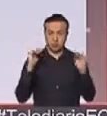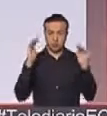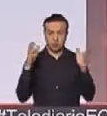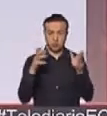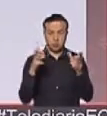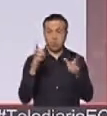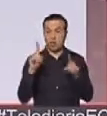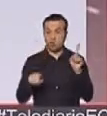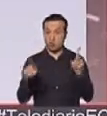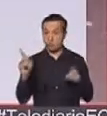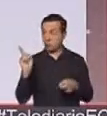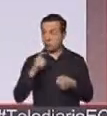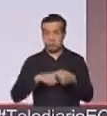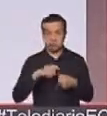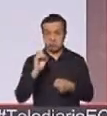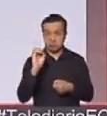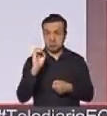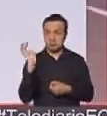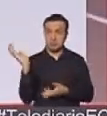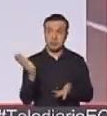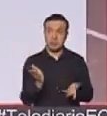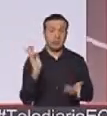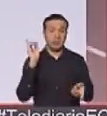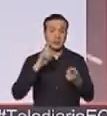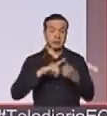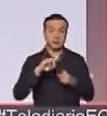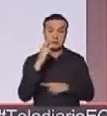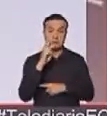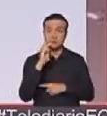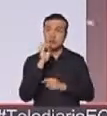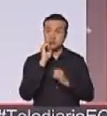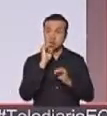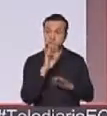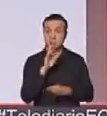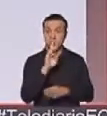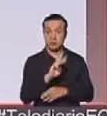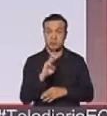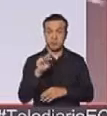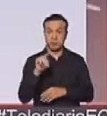que no obtuvieron uno. Hasta el 16 de septiembre deberán ingresar a